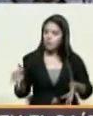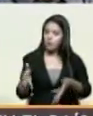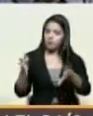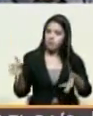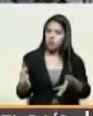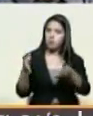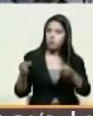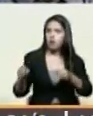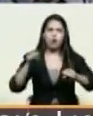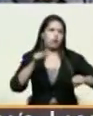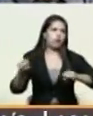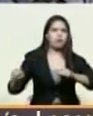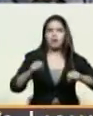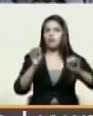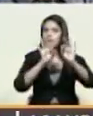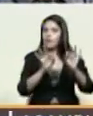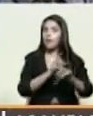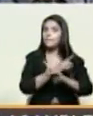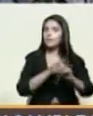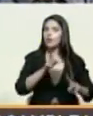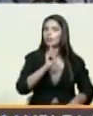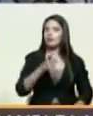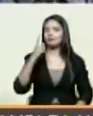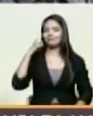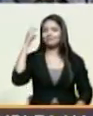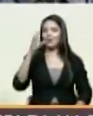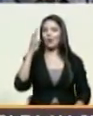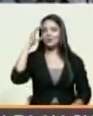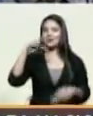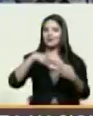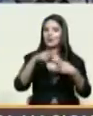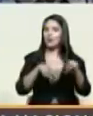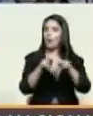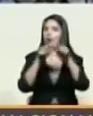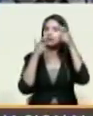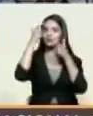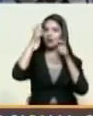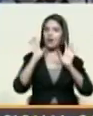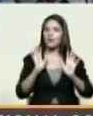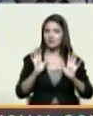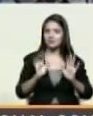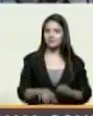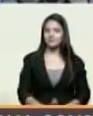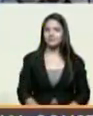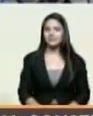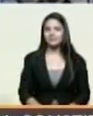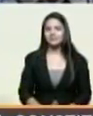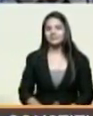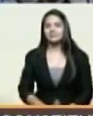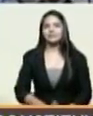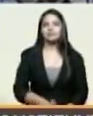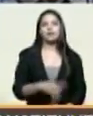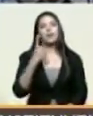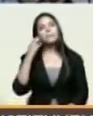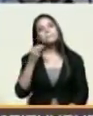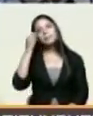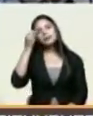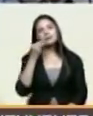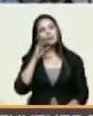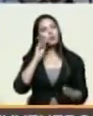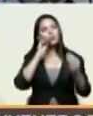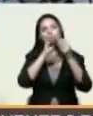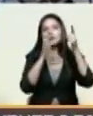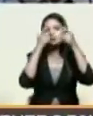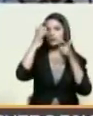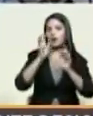Y empuja y tiene otra dinámica. Pero también debe tener la misma conciencia revolucionaria de Hugo Chávez cuando tenía esa edad. Pensemos en ser como Hugo Chávez cuando